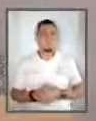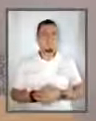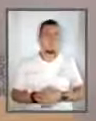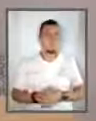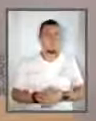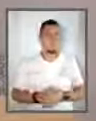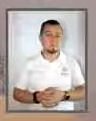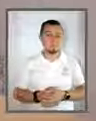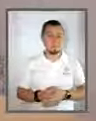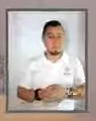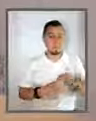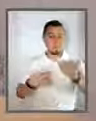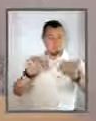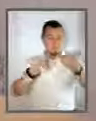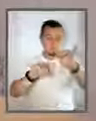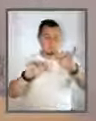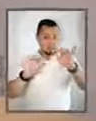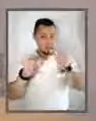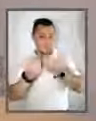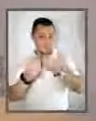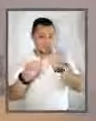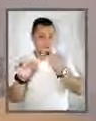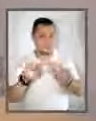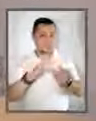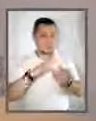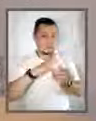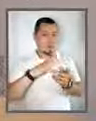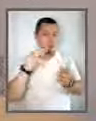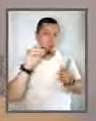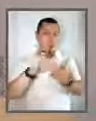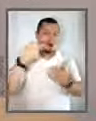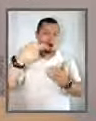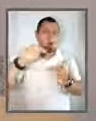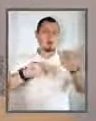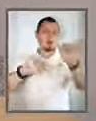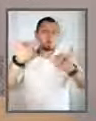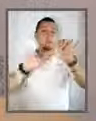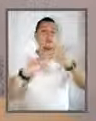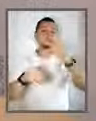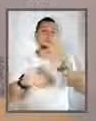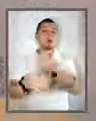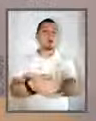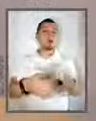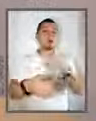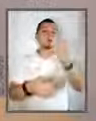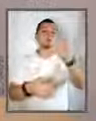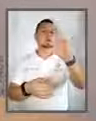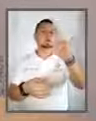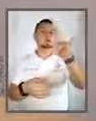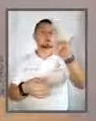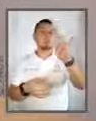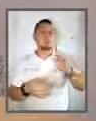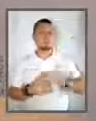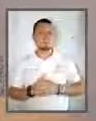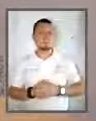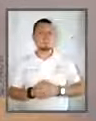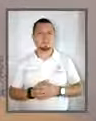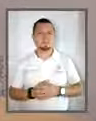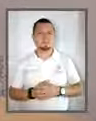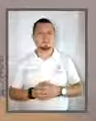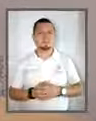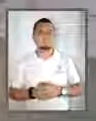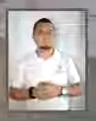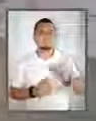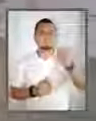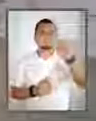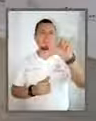Nada más el laboratorio subrogado tenía por nombre Laboratorio de Análisis Clínicos. De Aremi Reyes